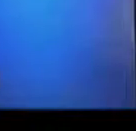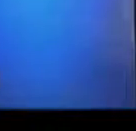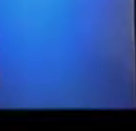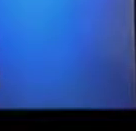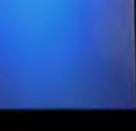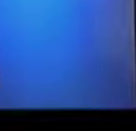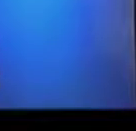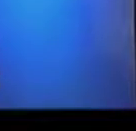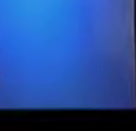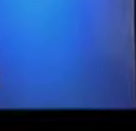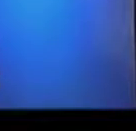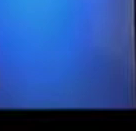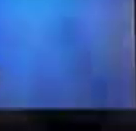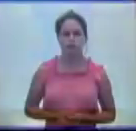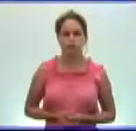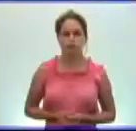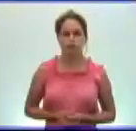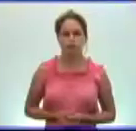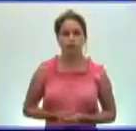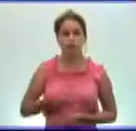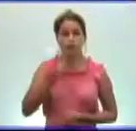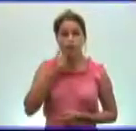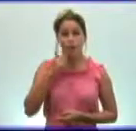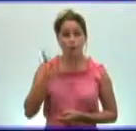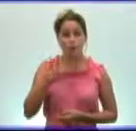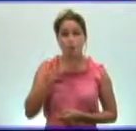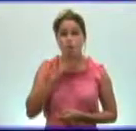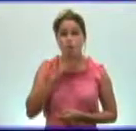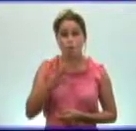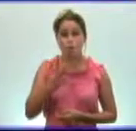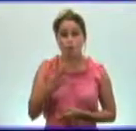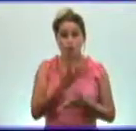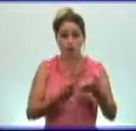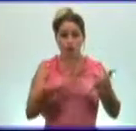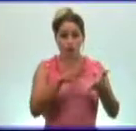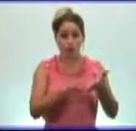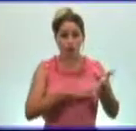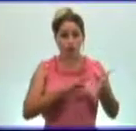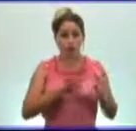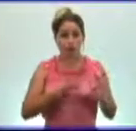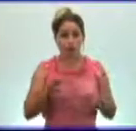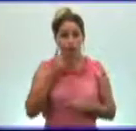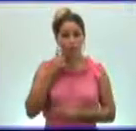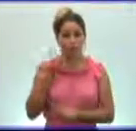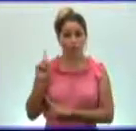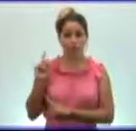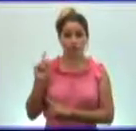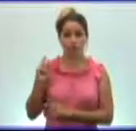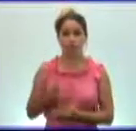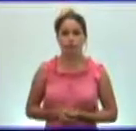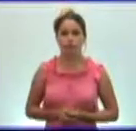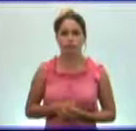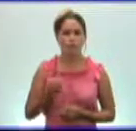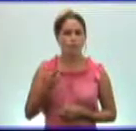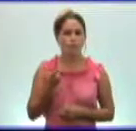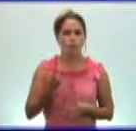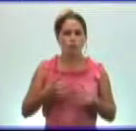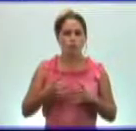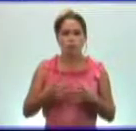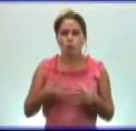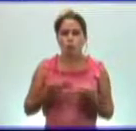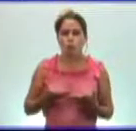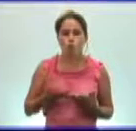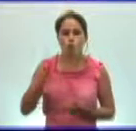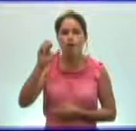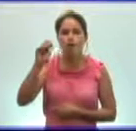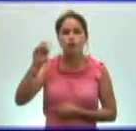Veremos cómo quedan las respuestas y el completamiento de la tabla. Como ven, la primera fórmula es sodio y el